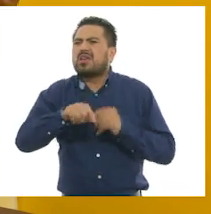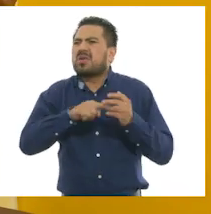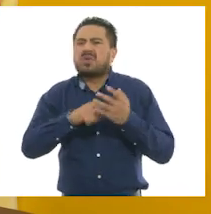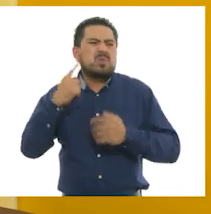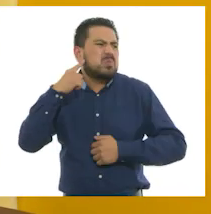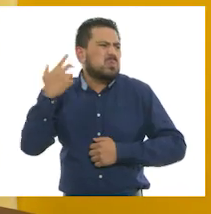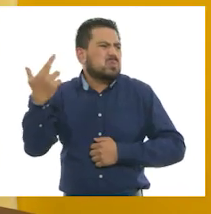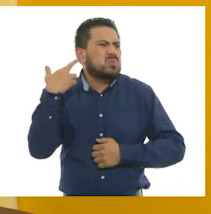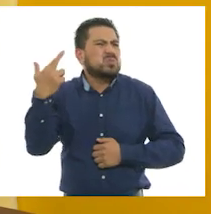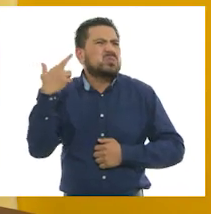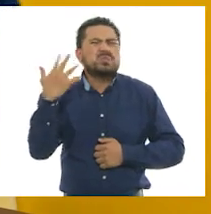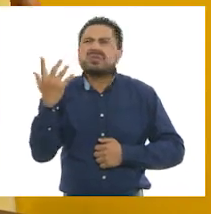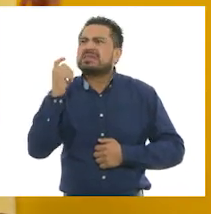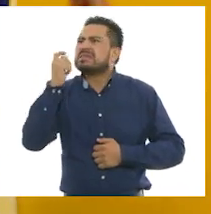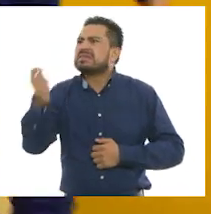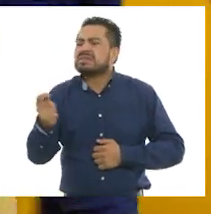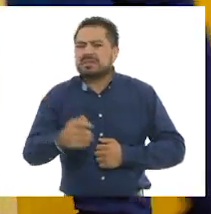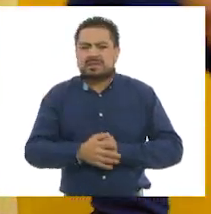esa música. ¡Lili!